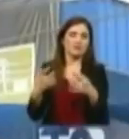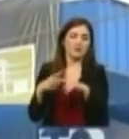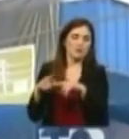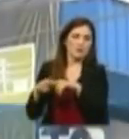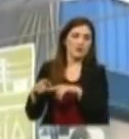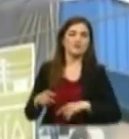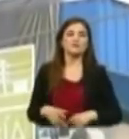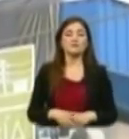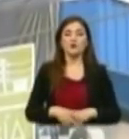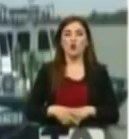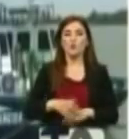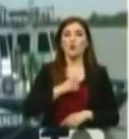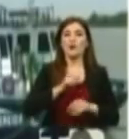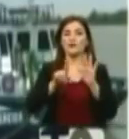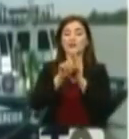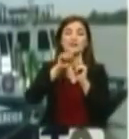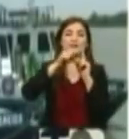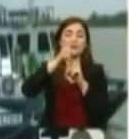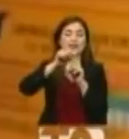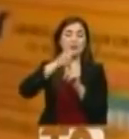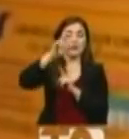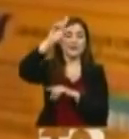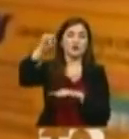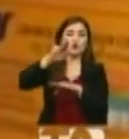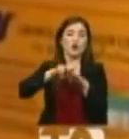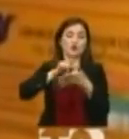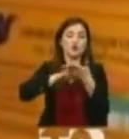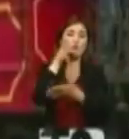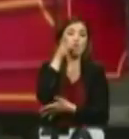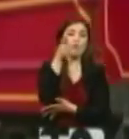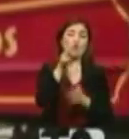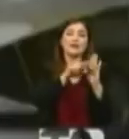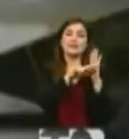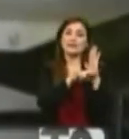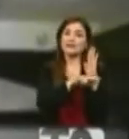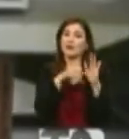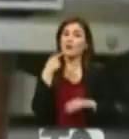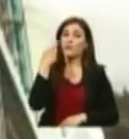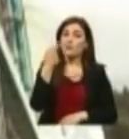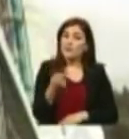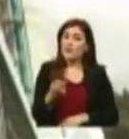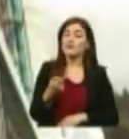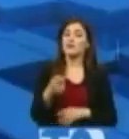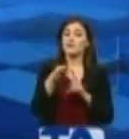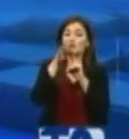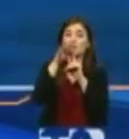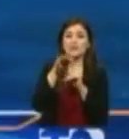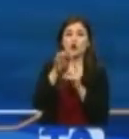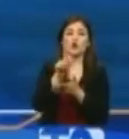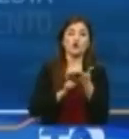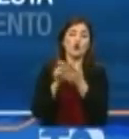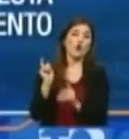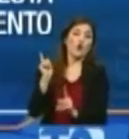mercado. Pero sí, la propia ley del Sistema Nacional de Contratación Pública, en su reglamento, determina el régimen especial de